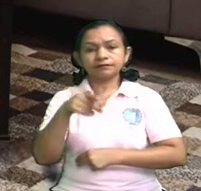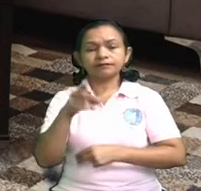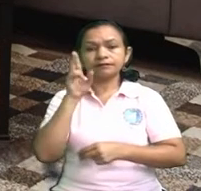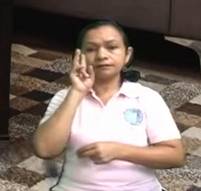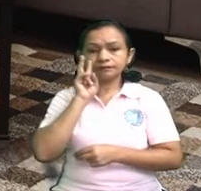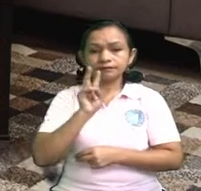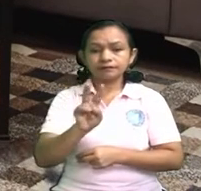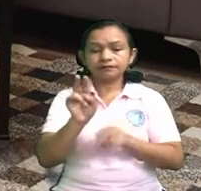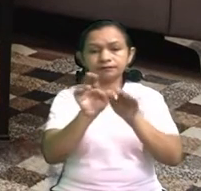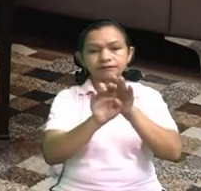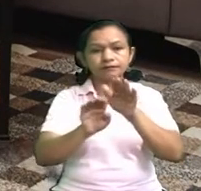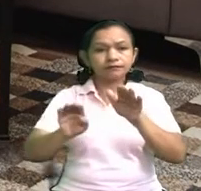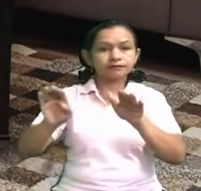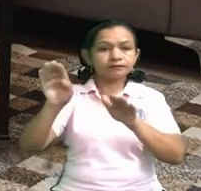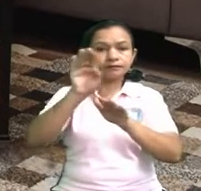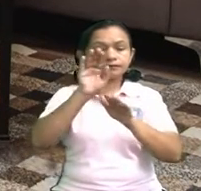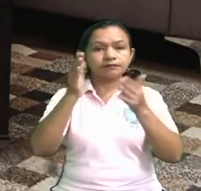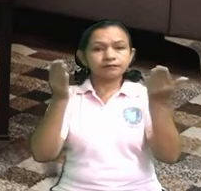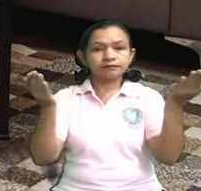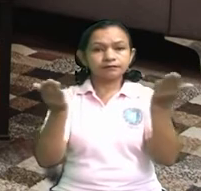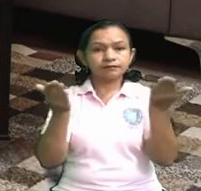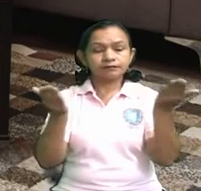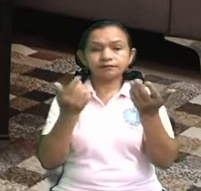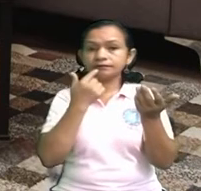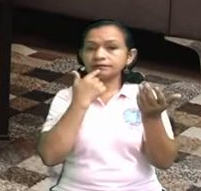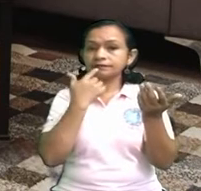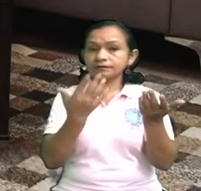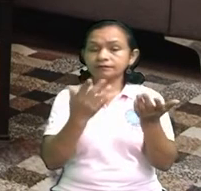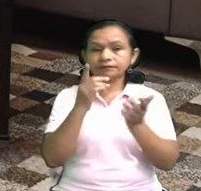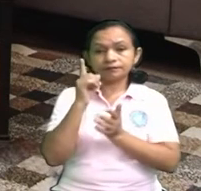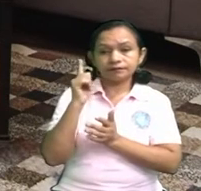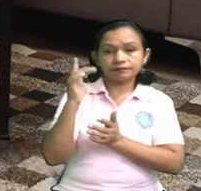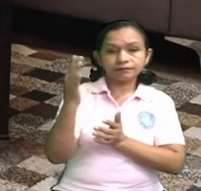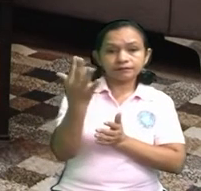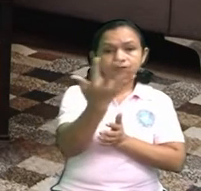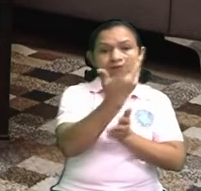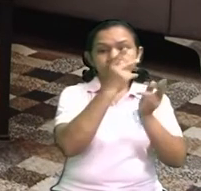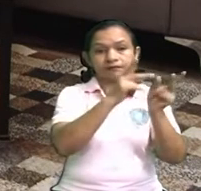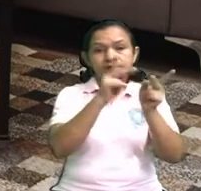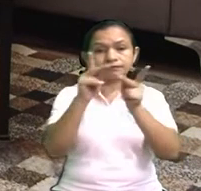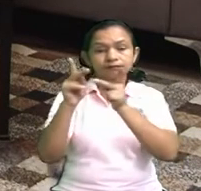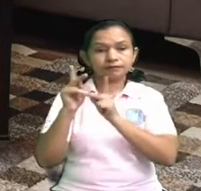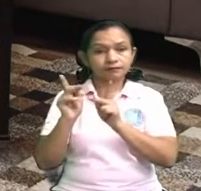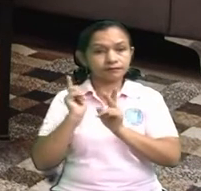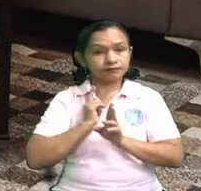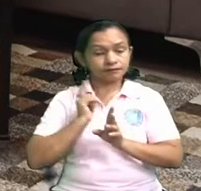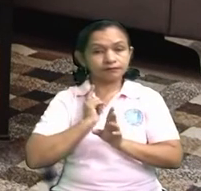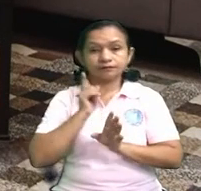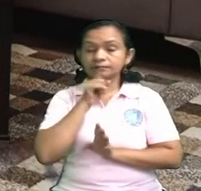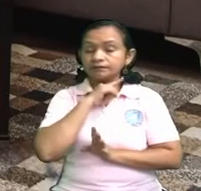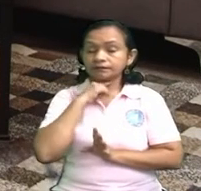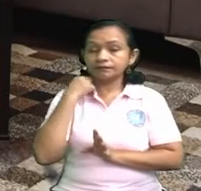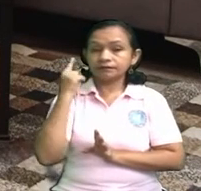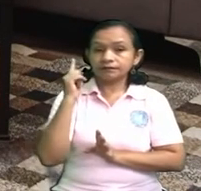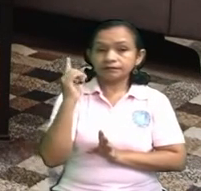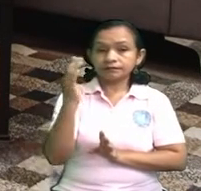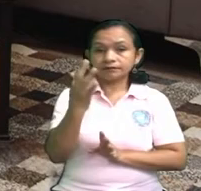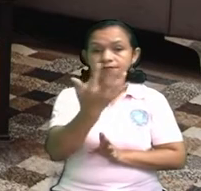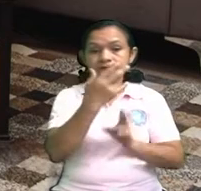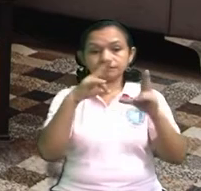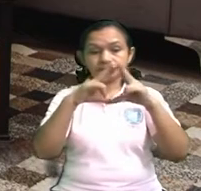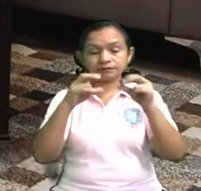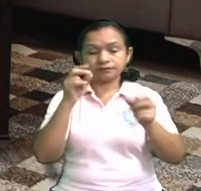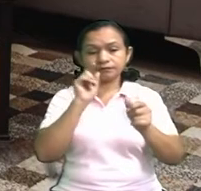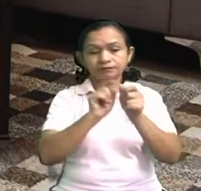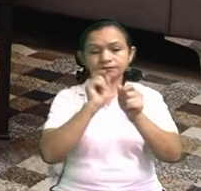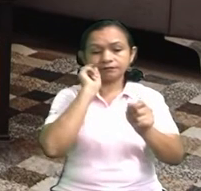vemos que cada vez más hay, porque obviamente no todas las ciudades están expuestas, aunque sí es una realidad en todo el país, a los